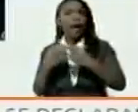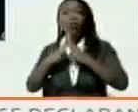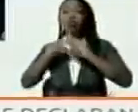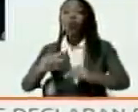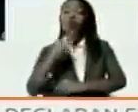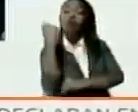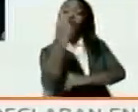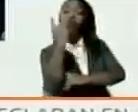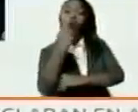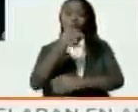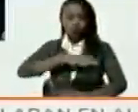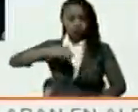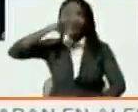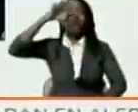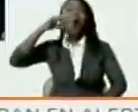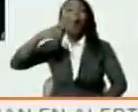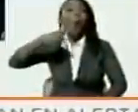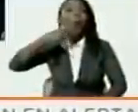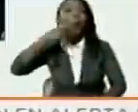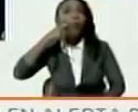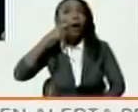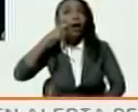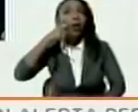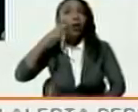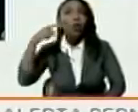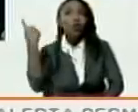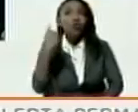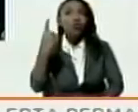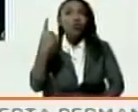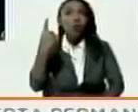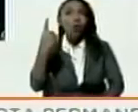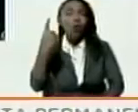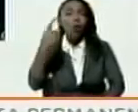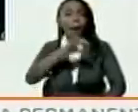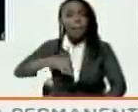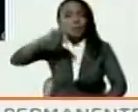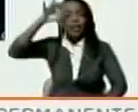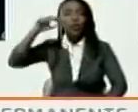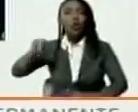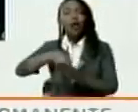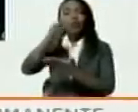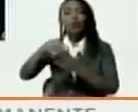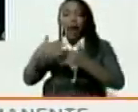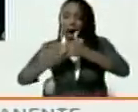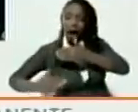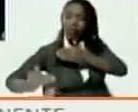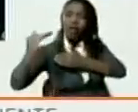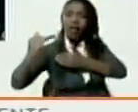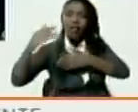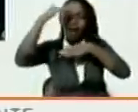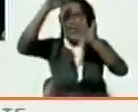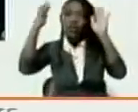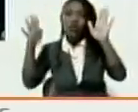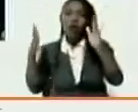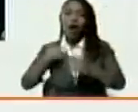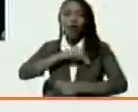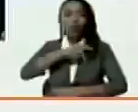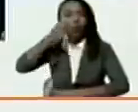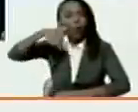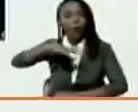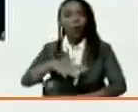solo espíritu humano, en un solo espíritu nacional, salir adelante y atender a nuestro